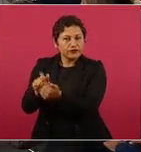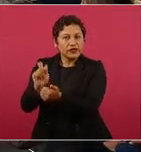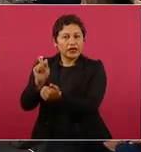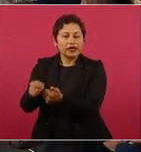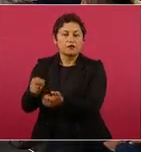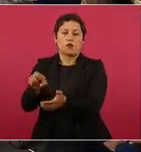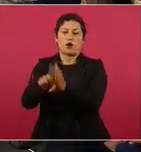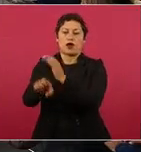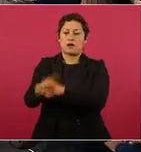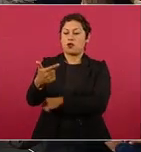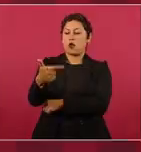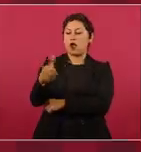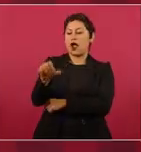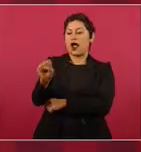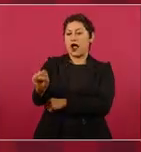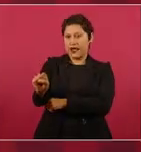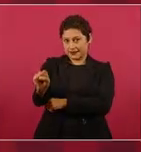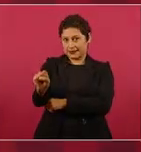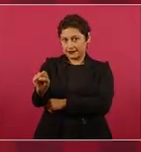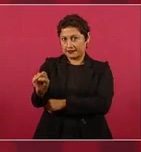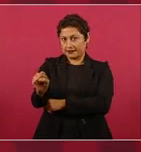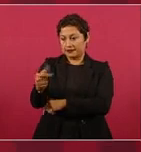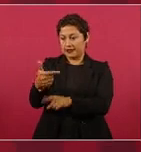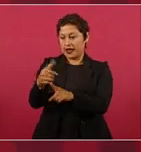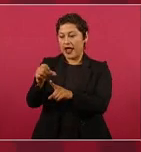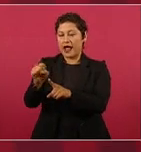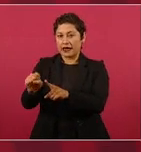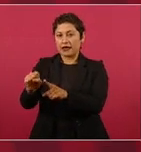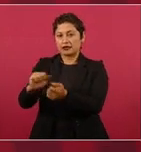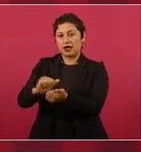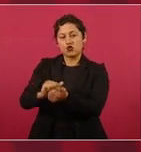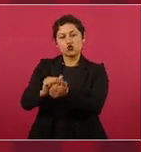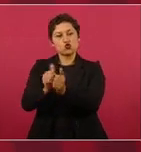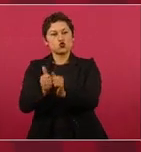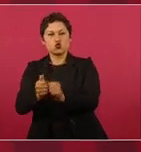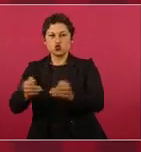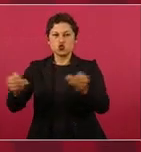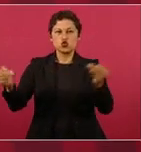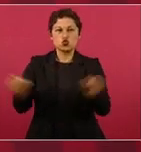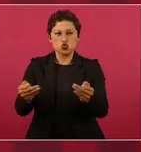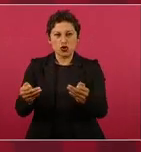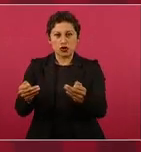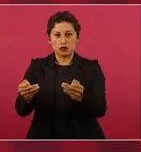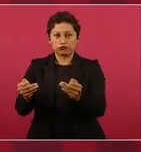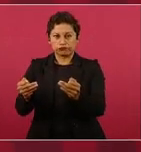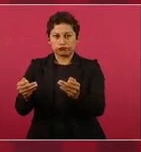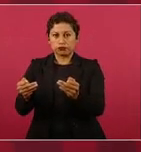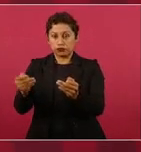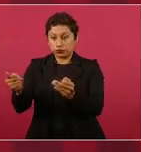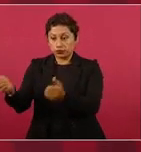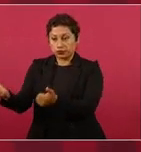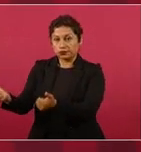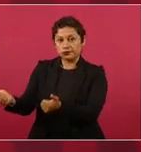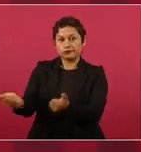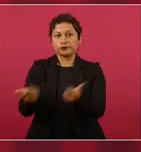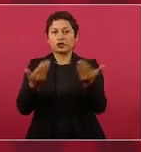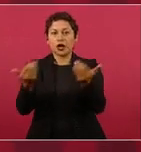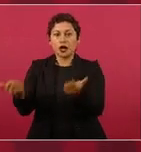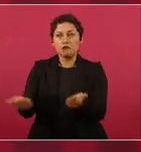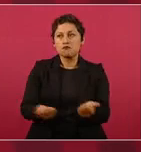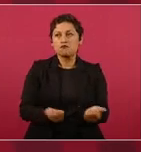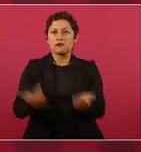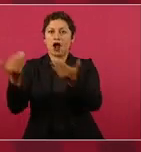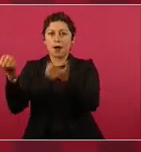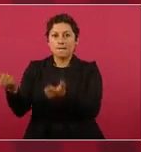congelar el gas para poderlo transportar a Europa o a cualquier sitio